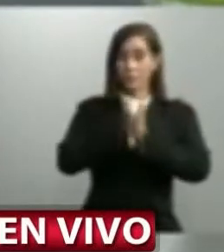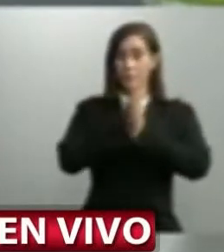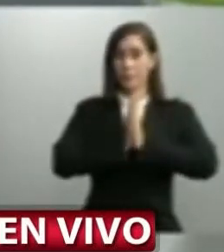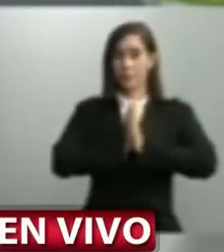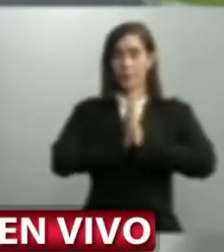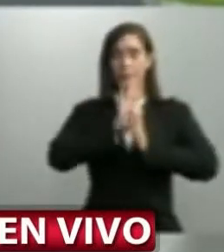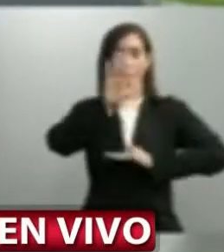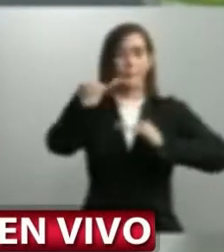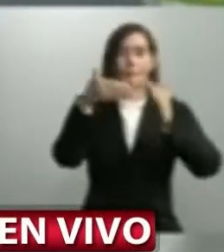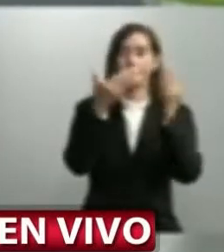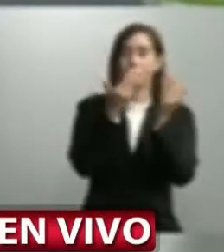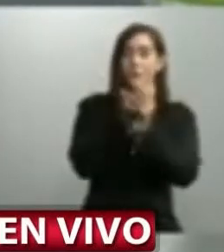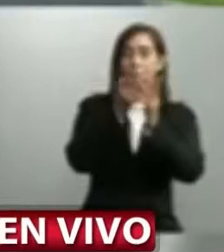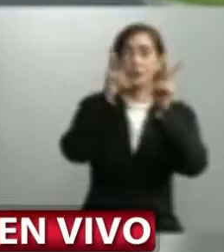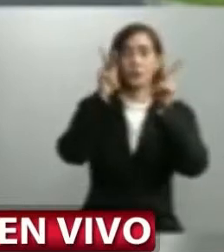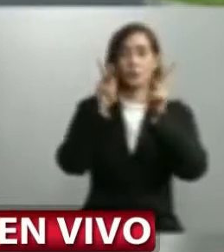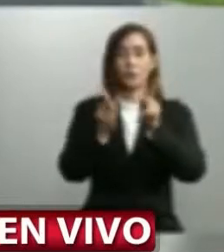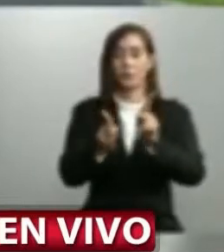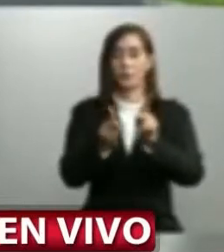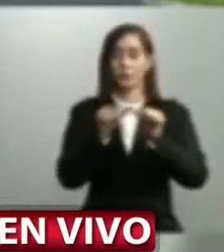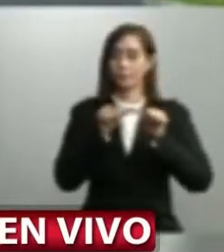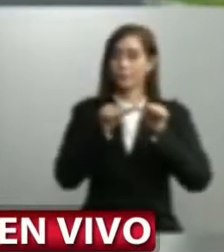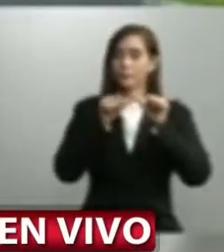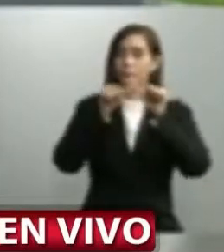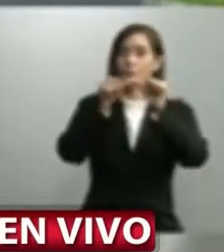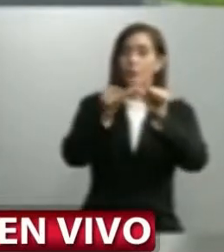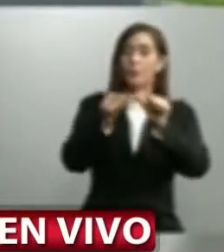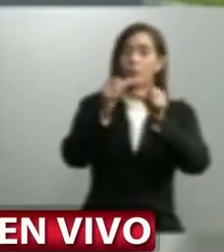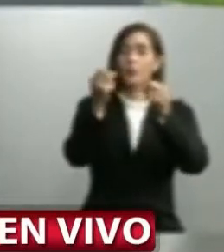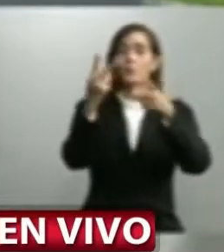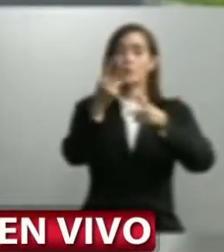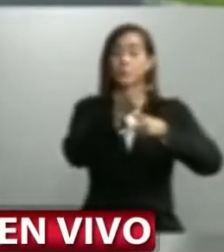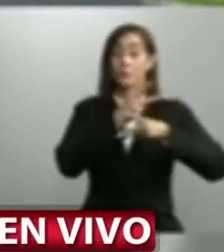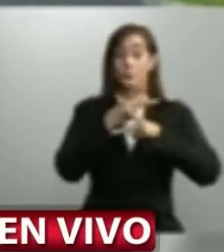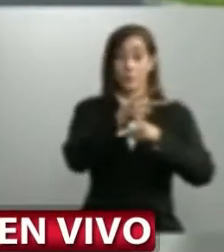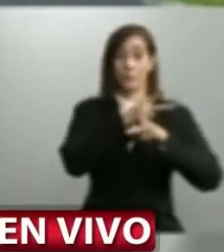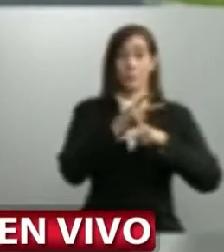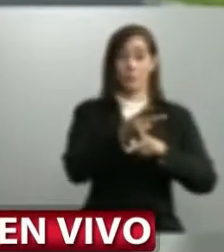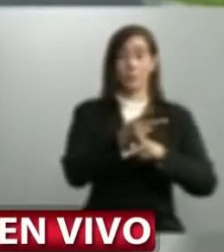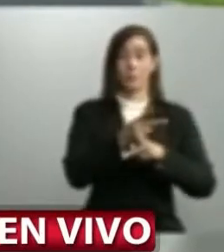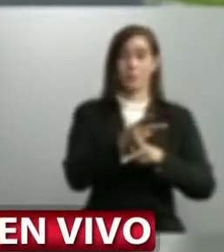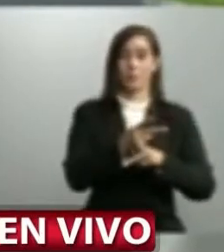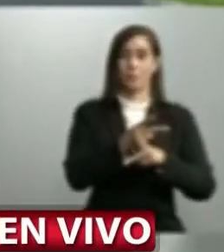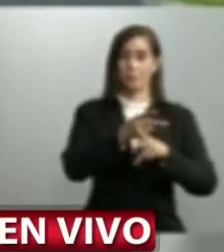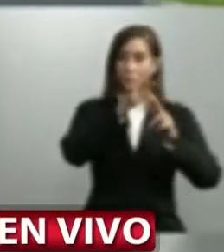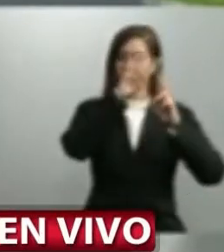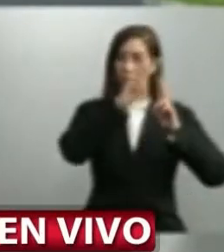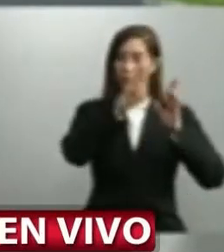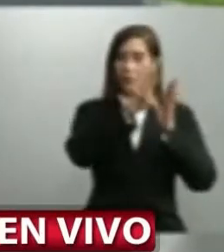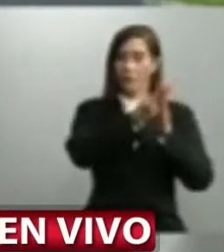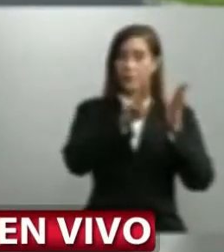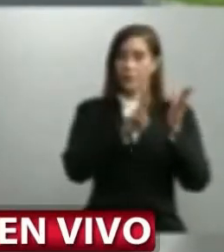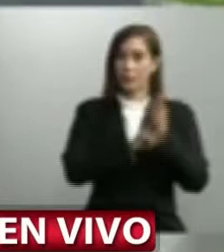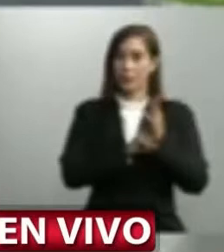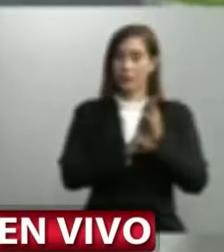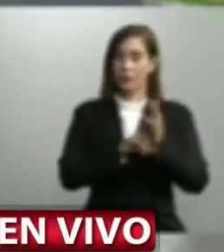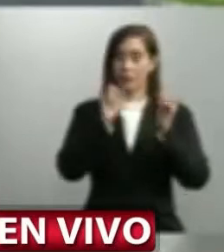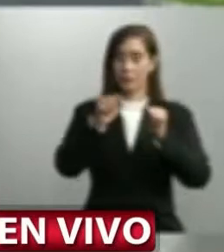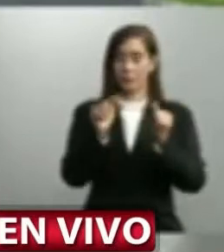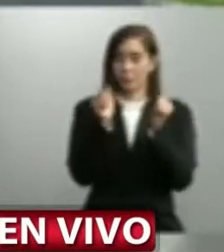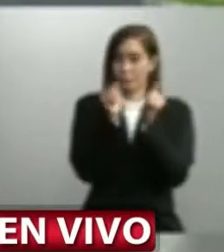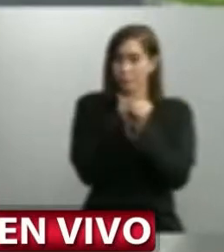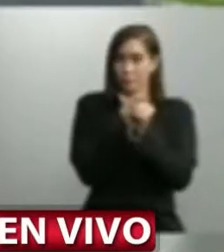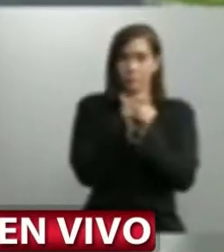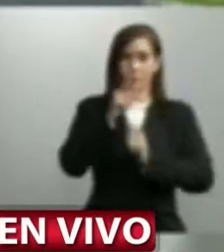se mantenga la prudencia y los controles en el comportamiento, de manera que el distanciamiento